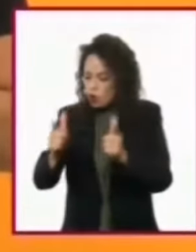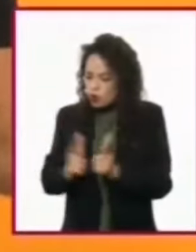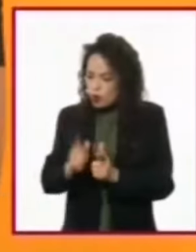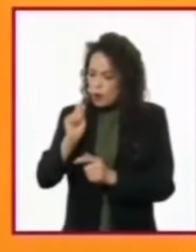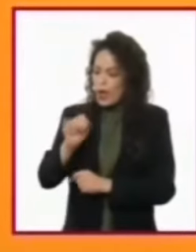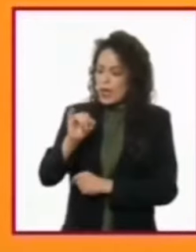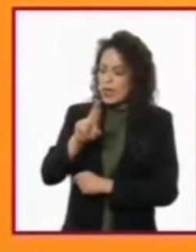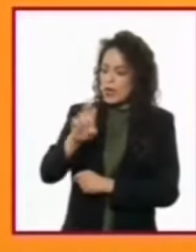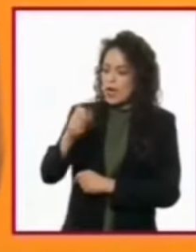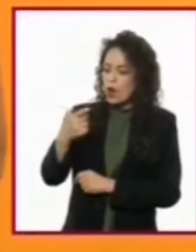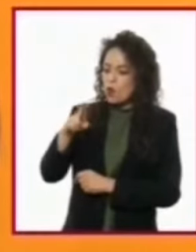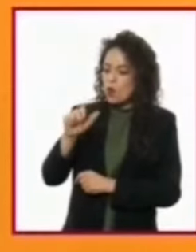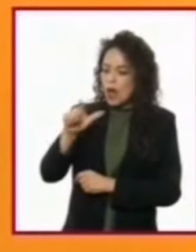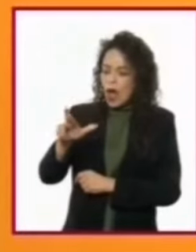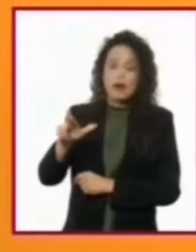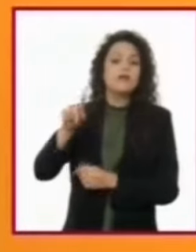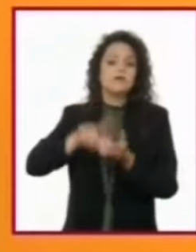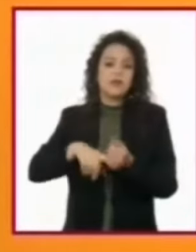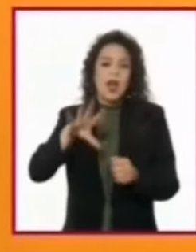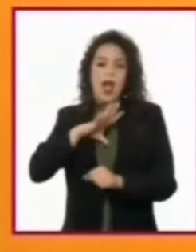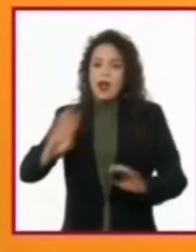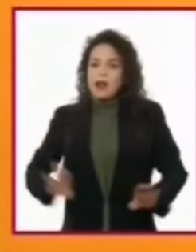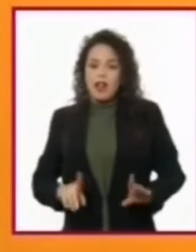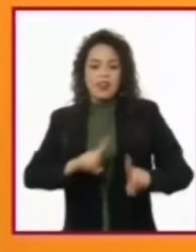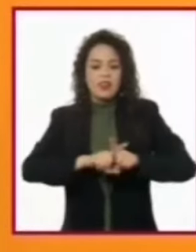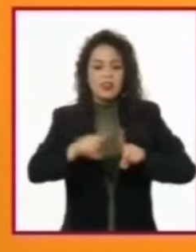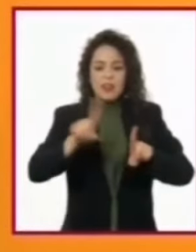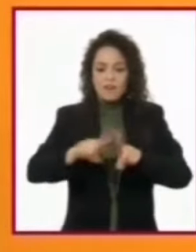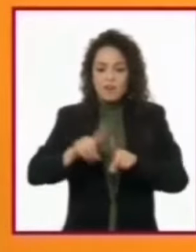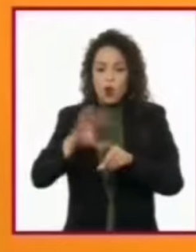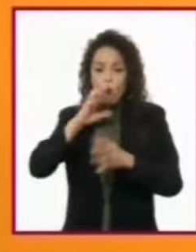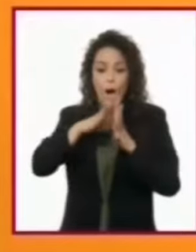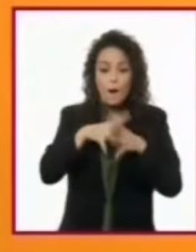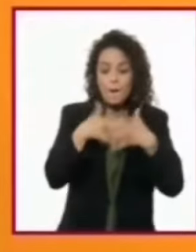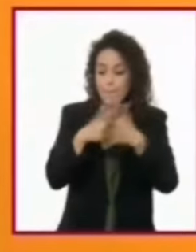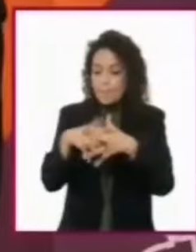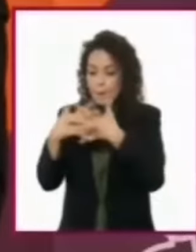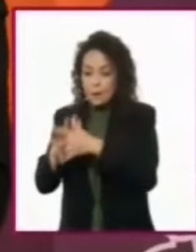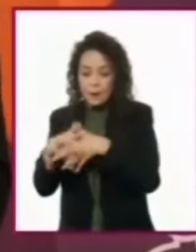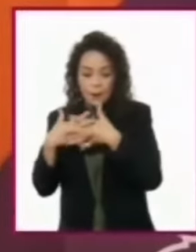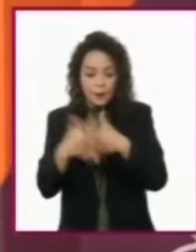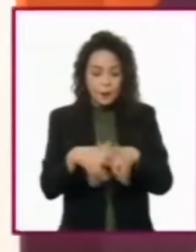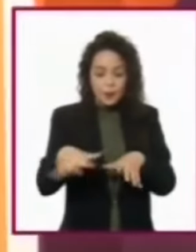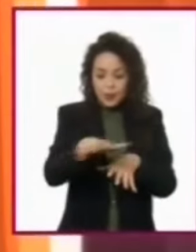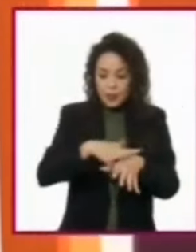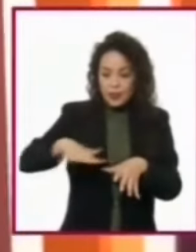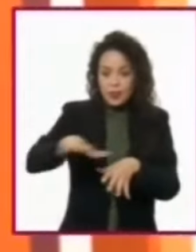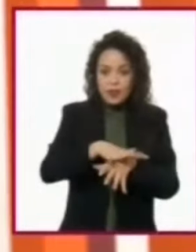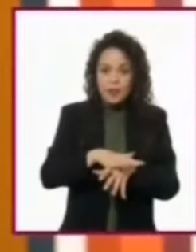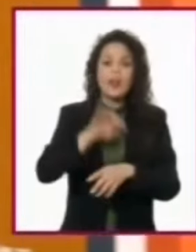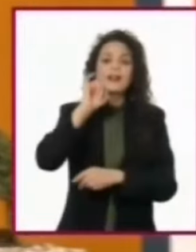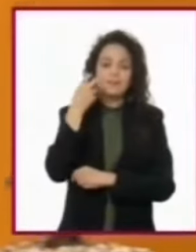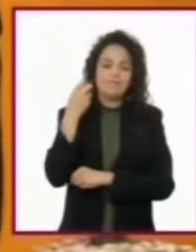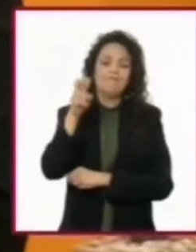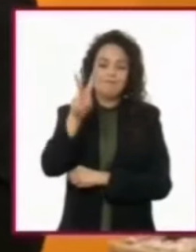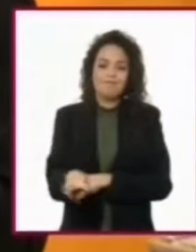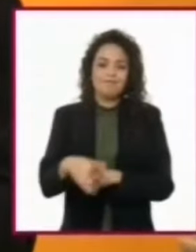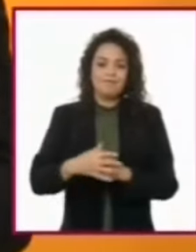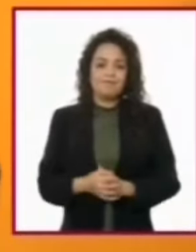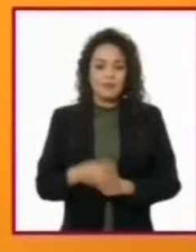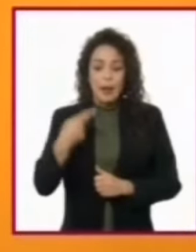que bien podrían poseer características distintas o combinadas entre sí. Exactamente. Sin embargo,